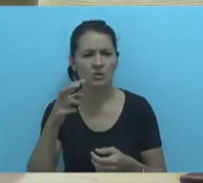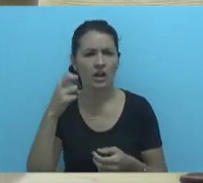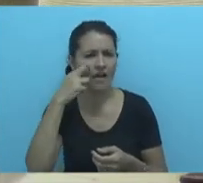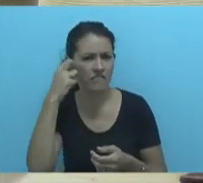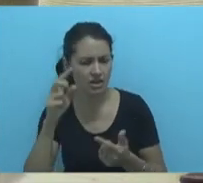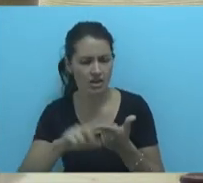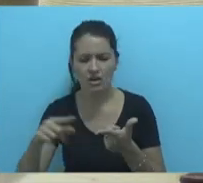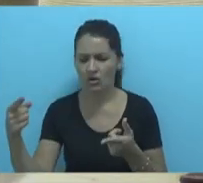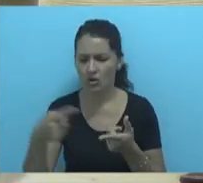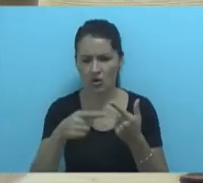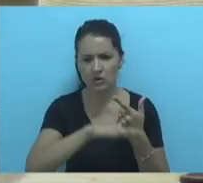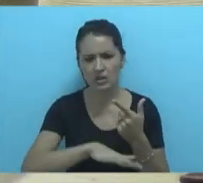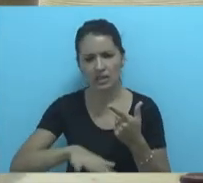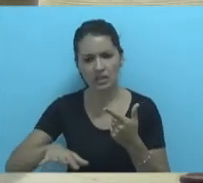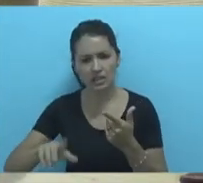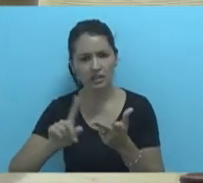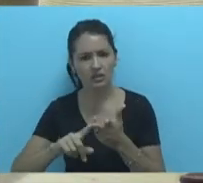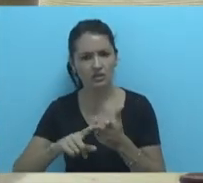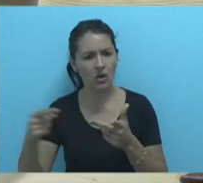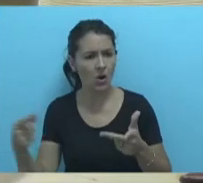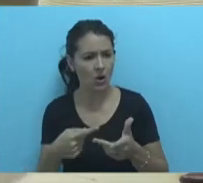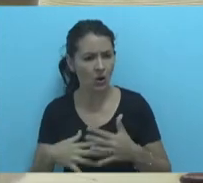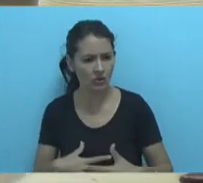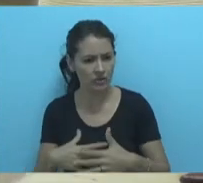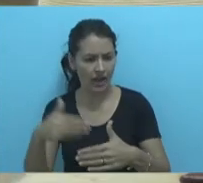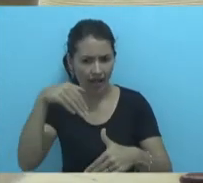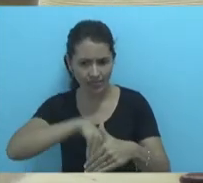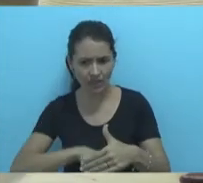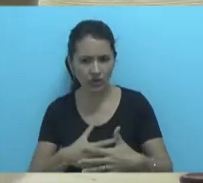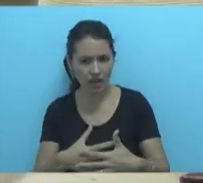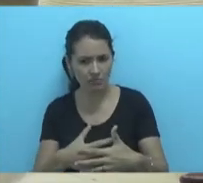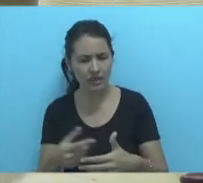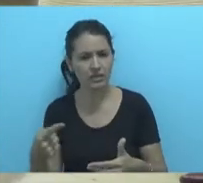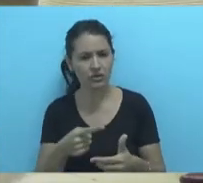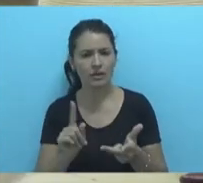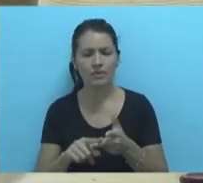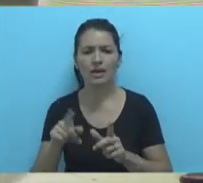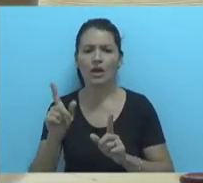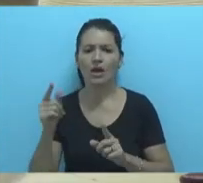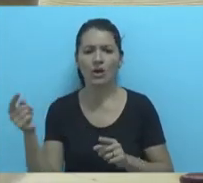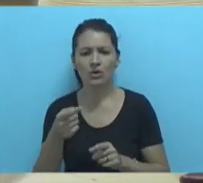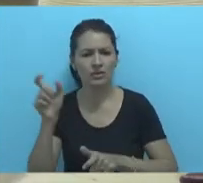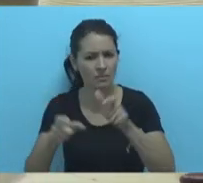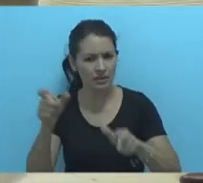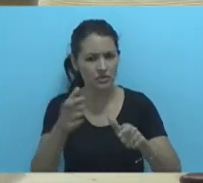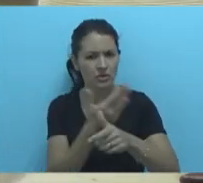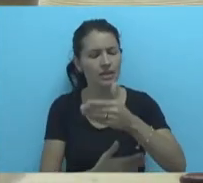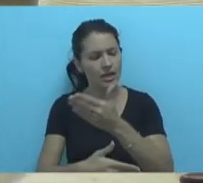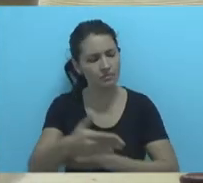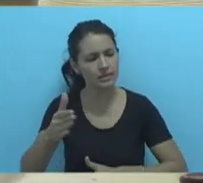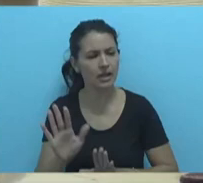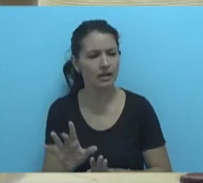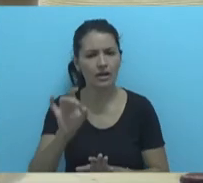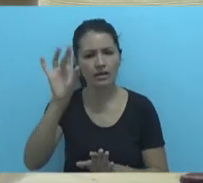niños, aún contra los niños por nacer, y contra las personas con discapacidad. Así que